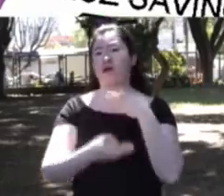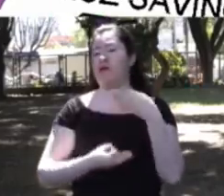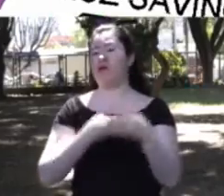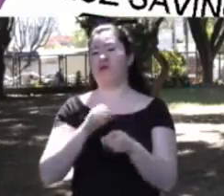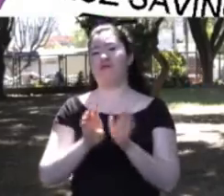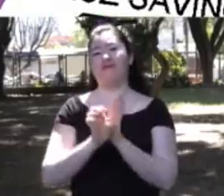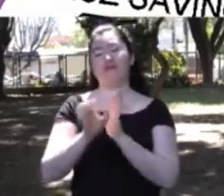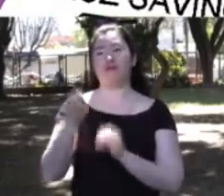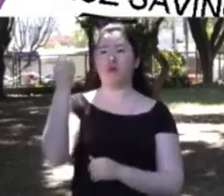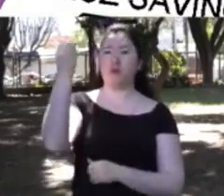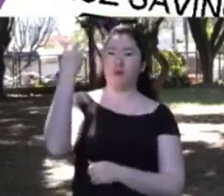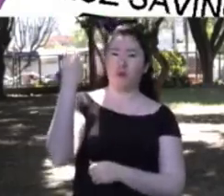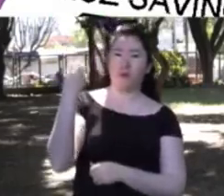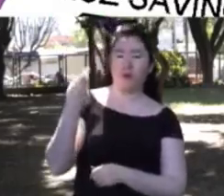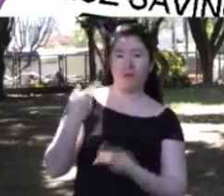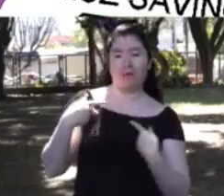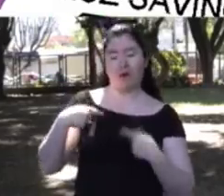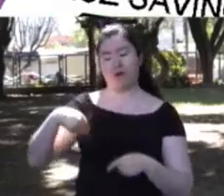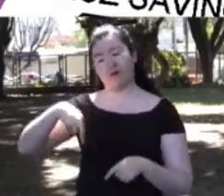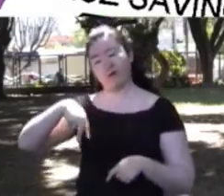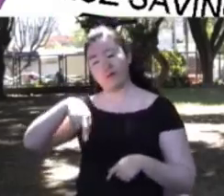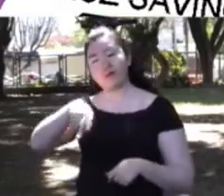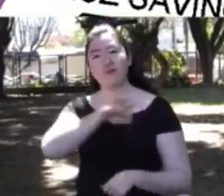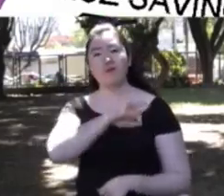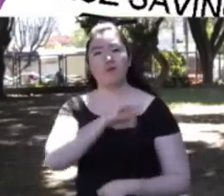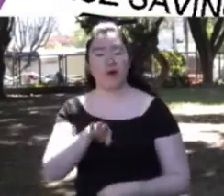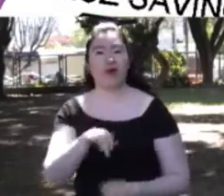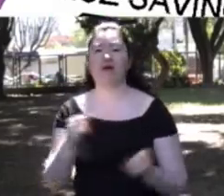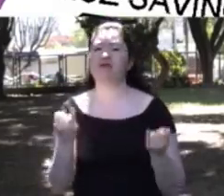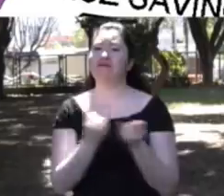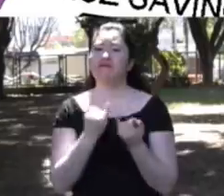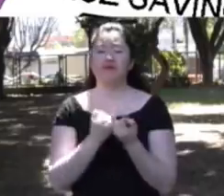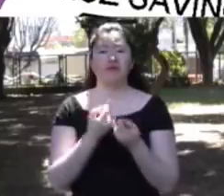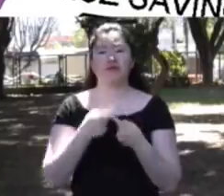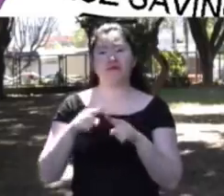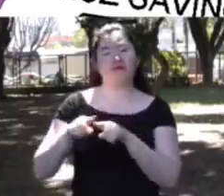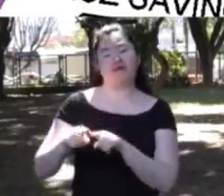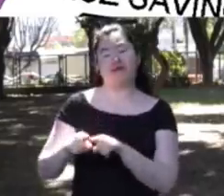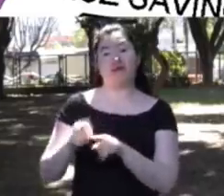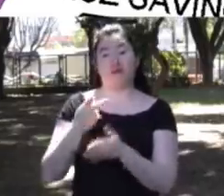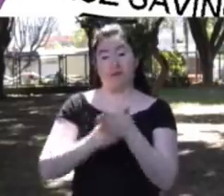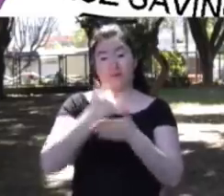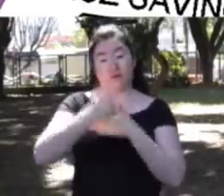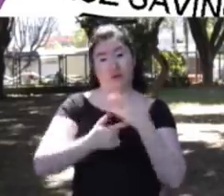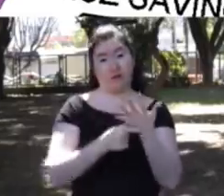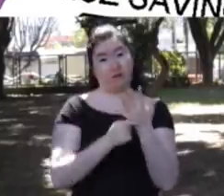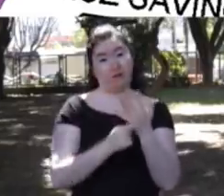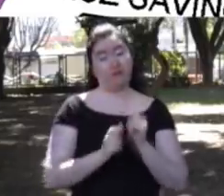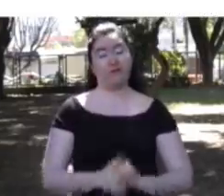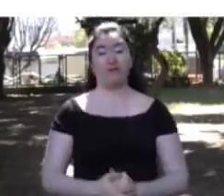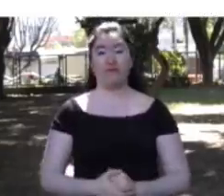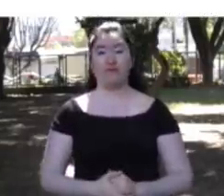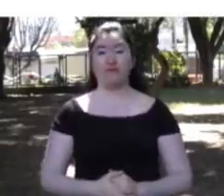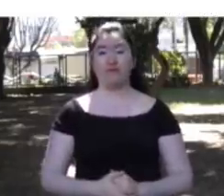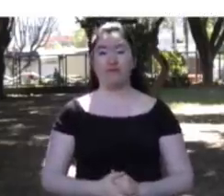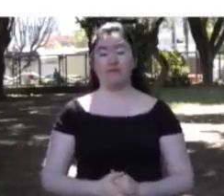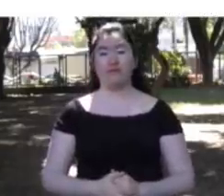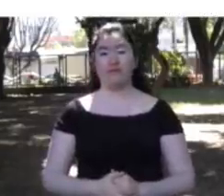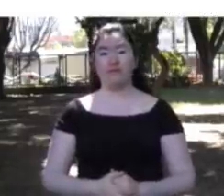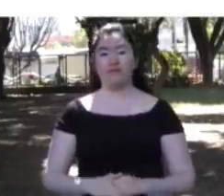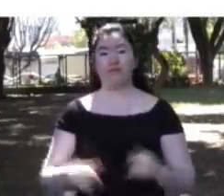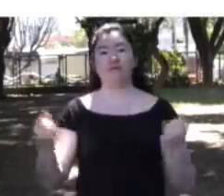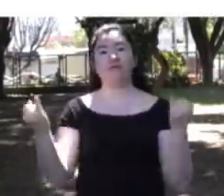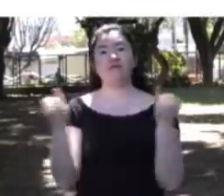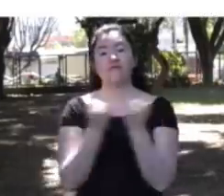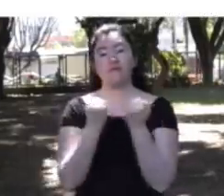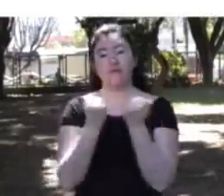los semáforos peatonales y toda la accesibilidad que se especifica en proyecto. Adelante.